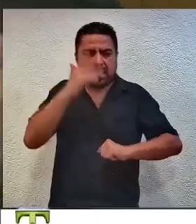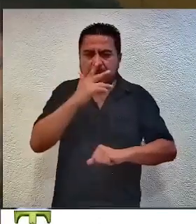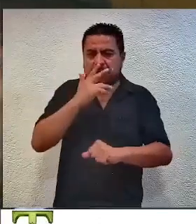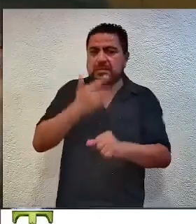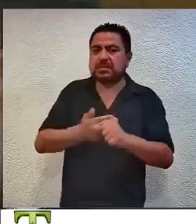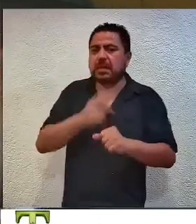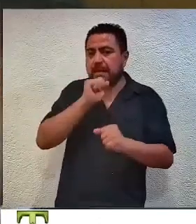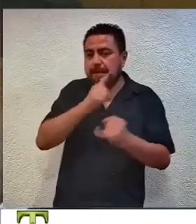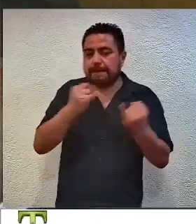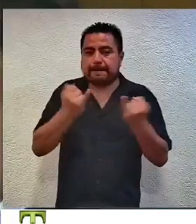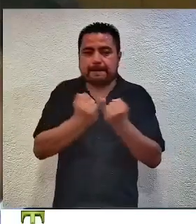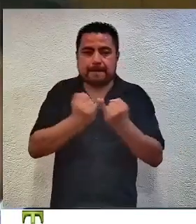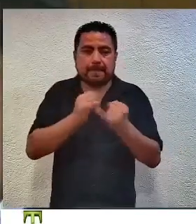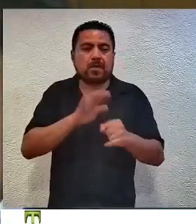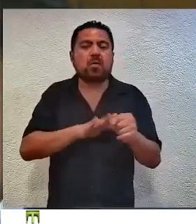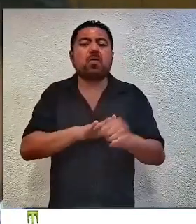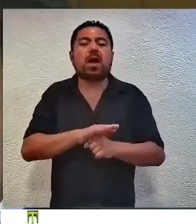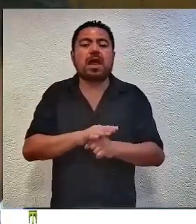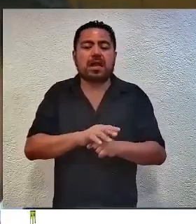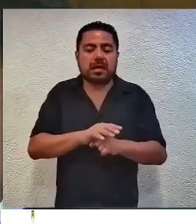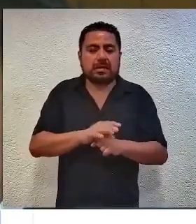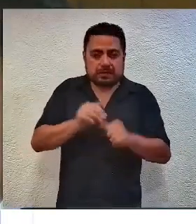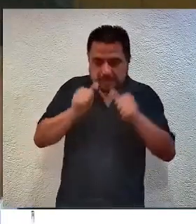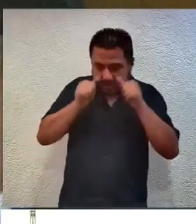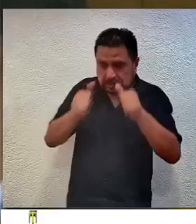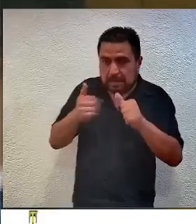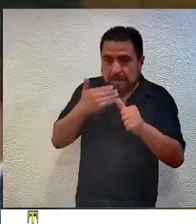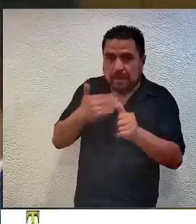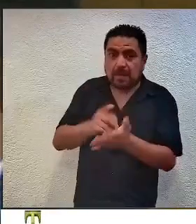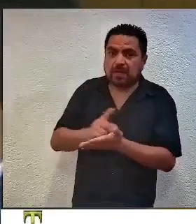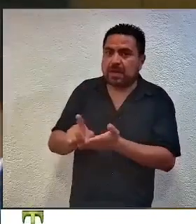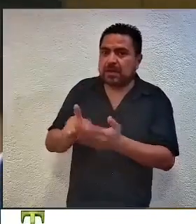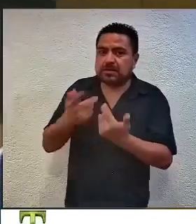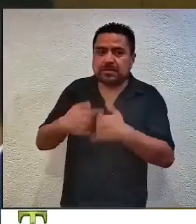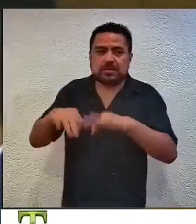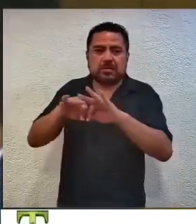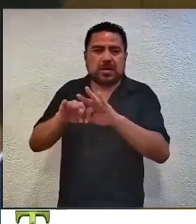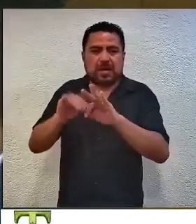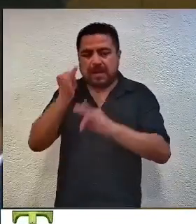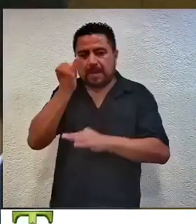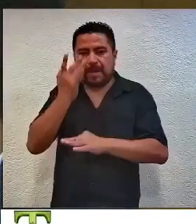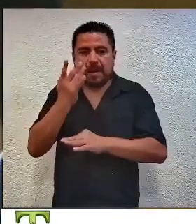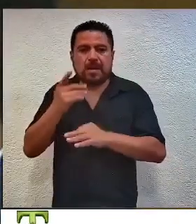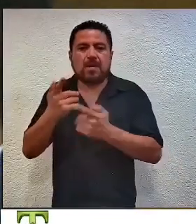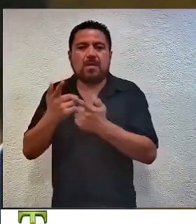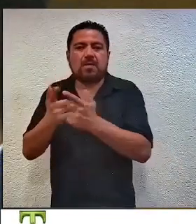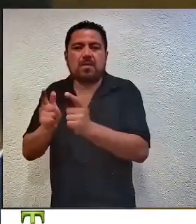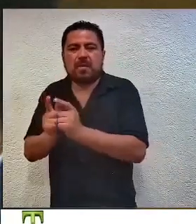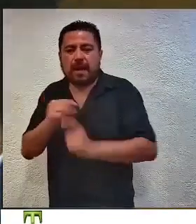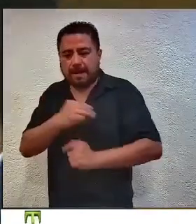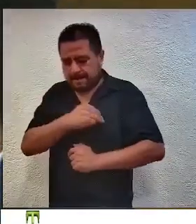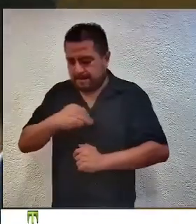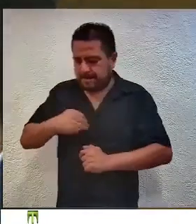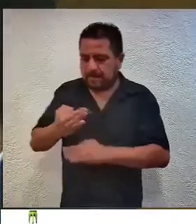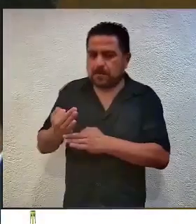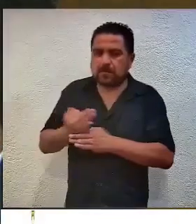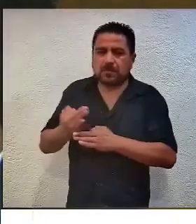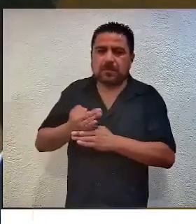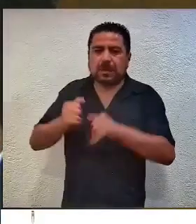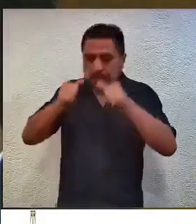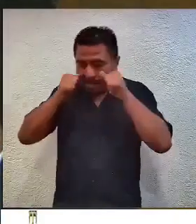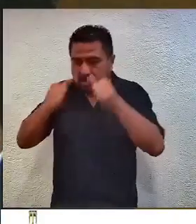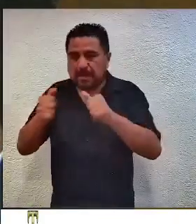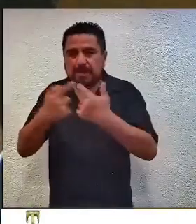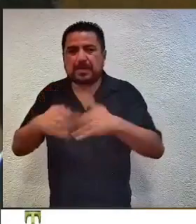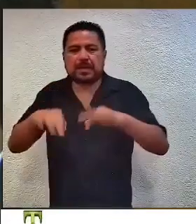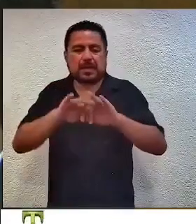responsabilidades. Entre estas, salvaguardar los derechos fundamentales de todos y todos los miembros de Morena, velar por el respeto de los